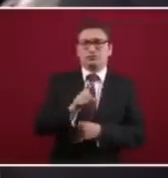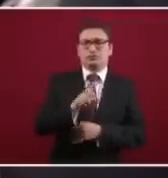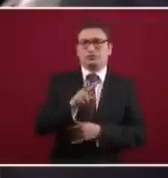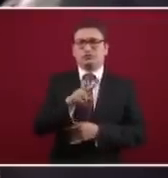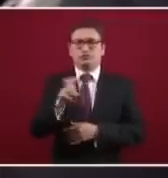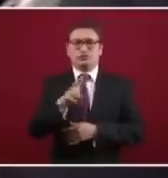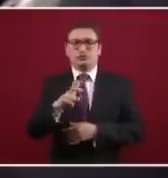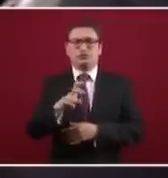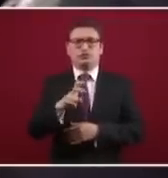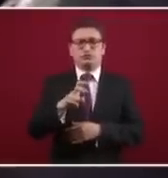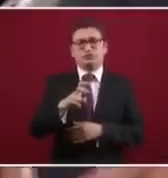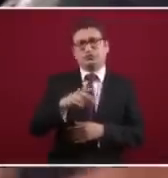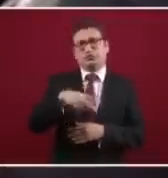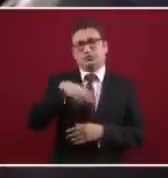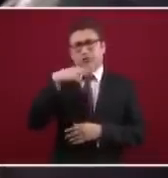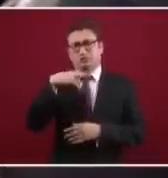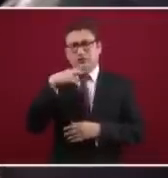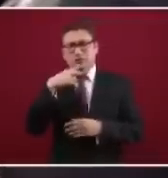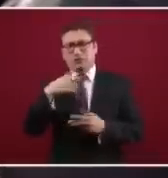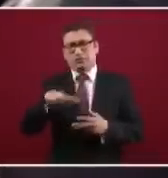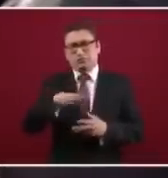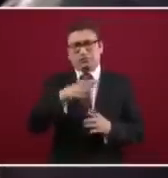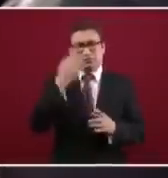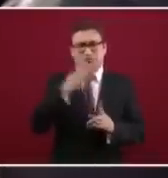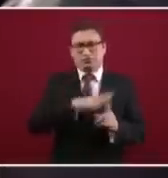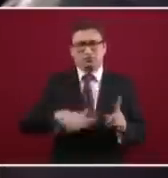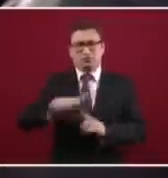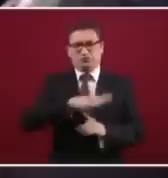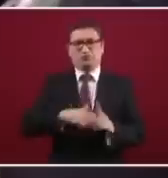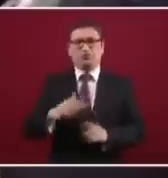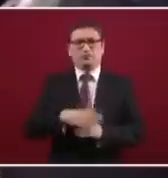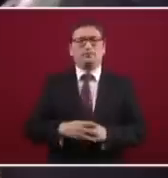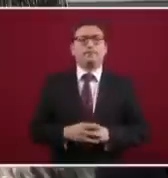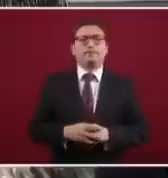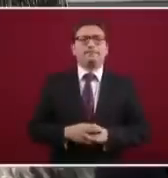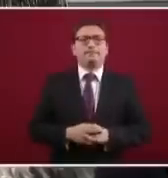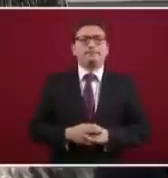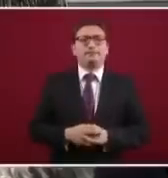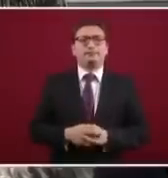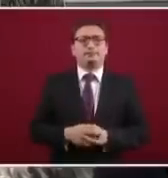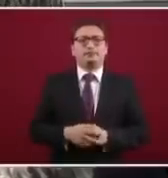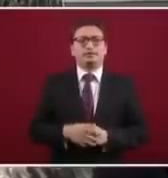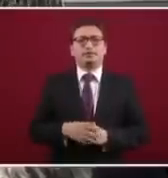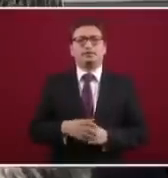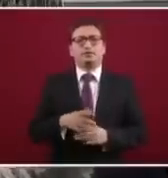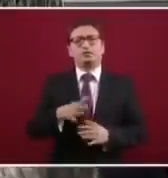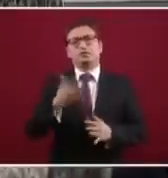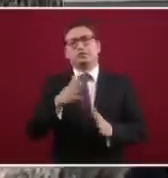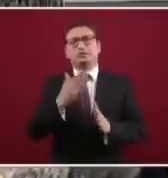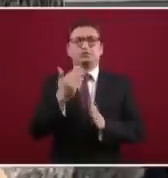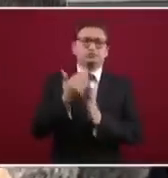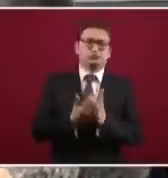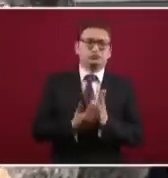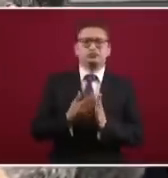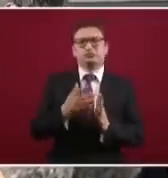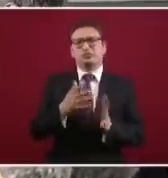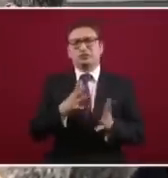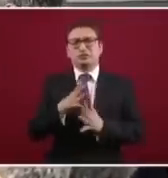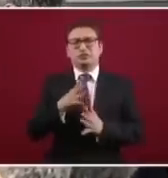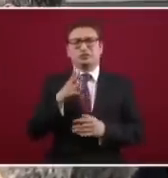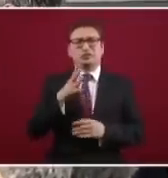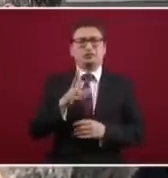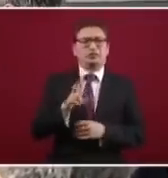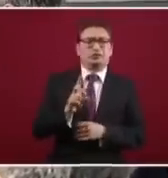200 pesos en la Navidad o cuando se acercan estas temporadas altas, y en temporadas bajas pues apenas si